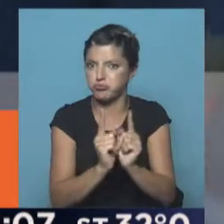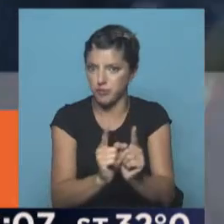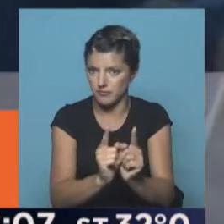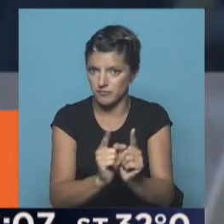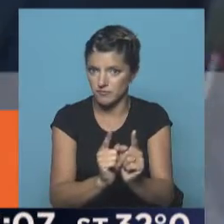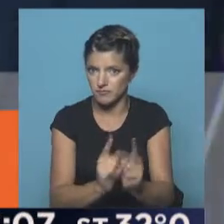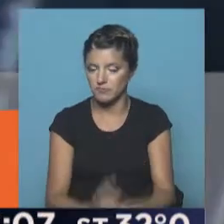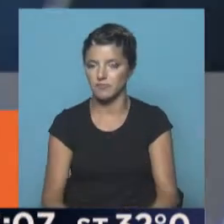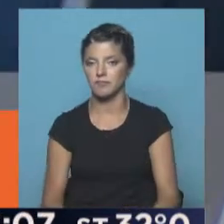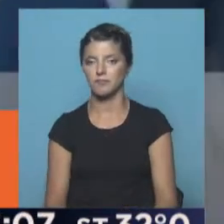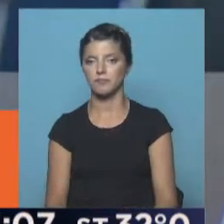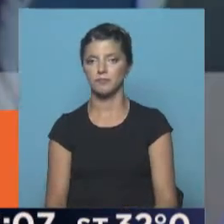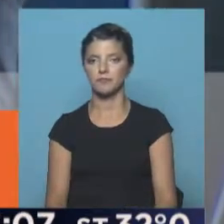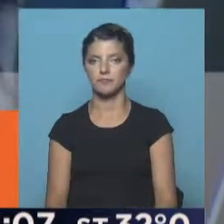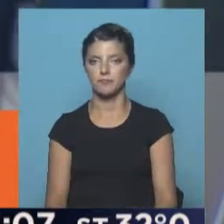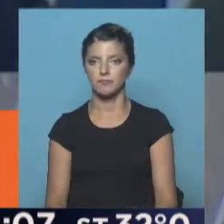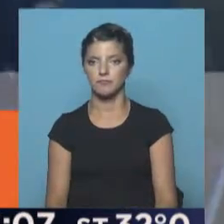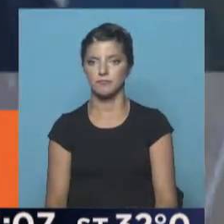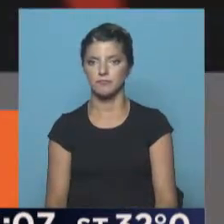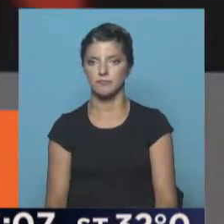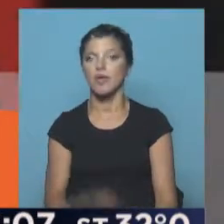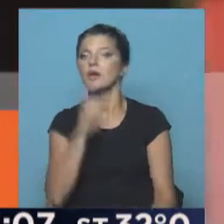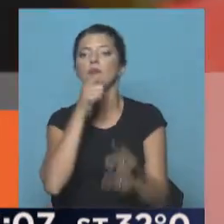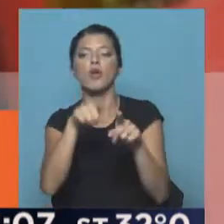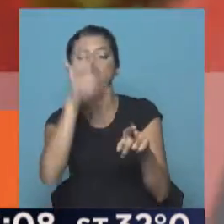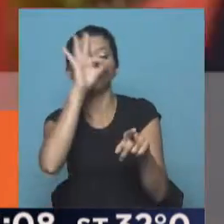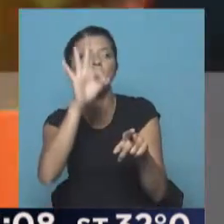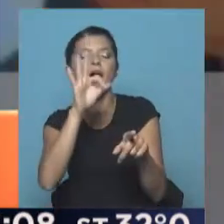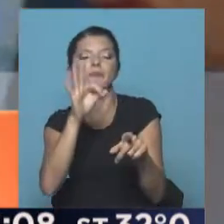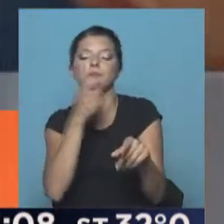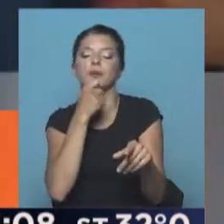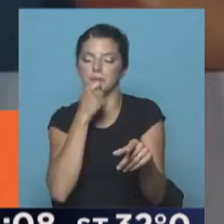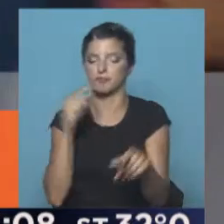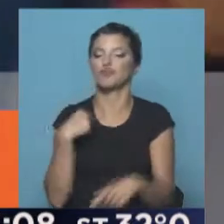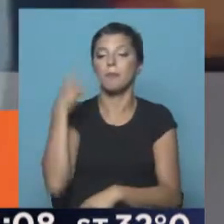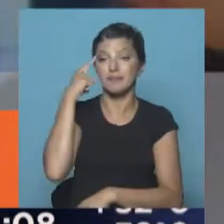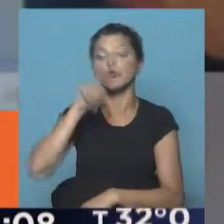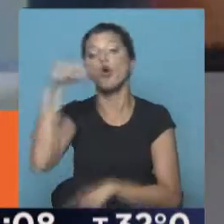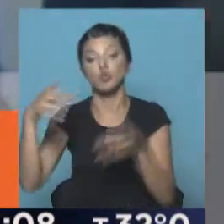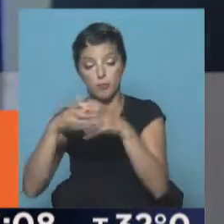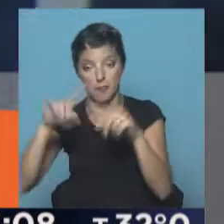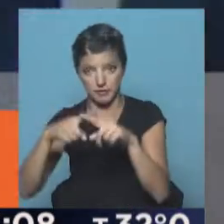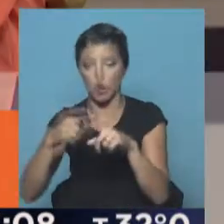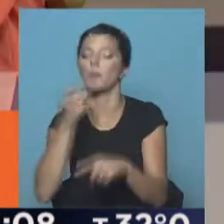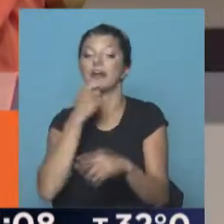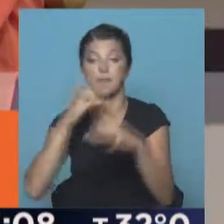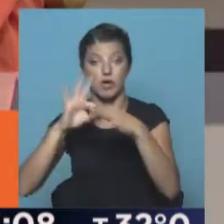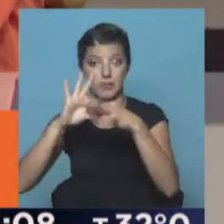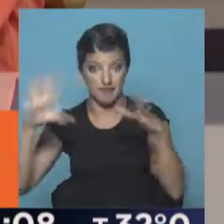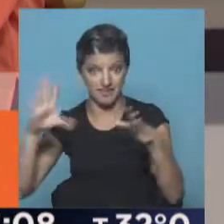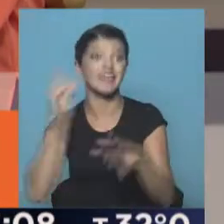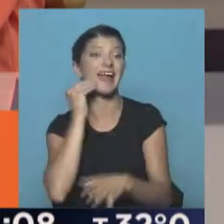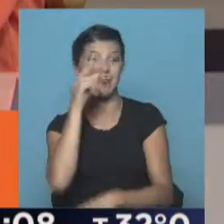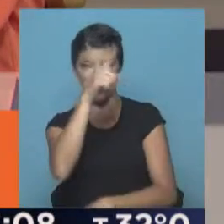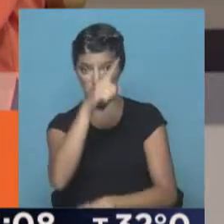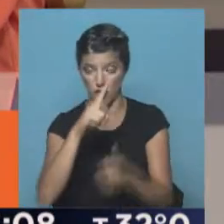sufre la prueba del ácido de la realidad. Porque si nosotros miramos otros movimientos, como el Partido de la Independencia del Reino Unido,